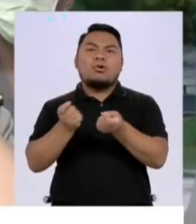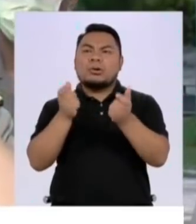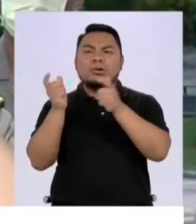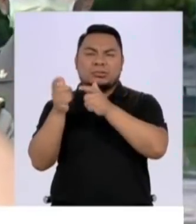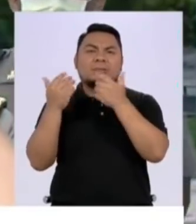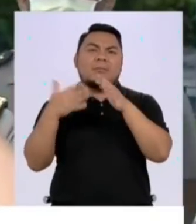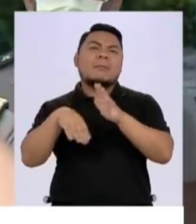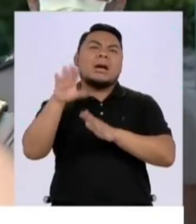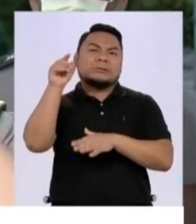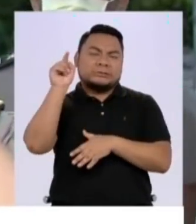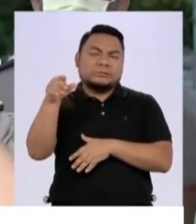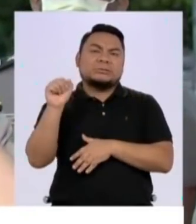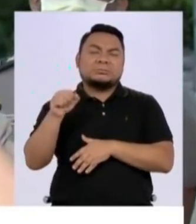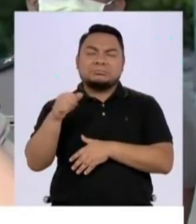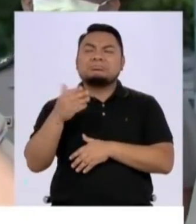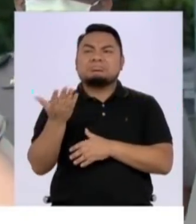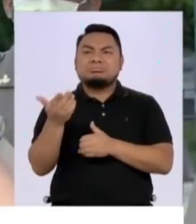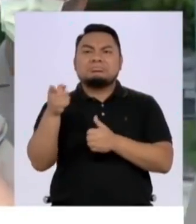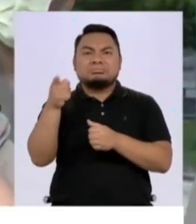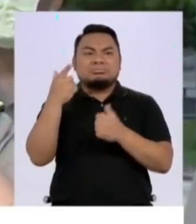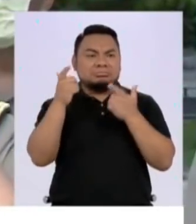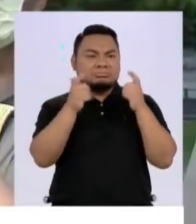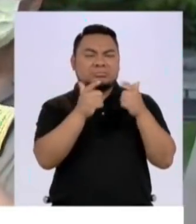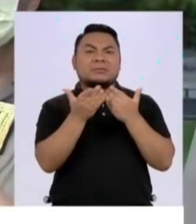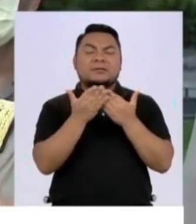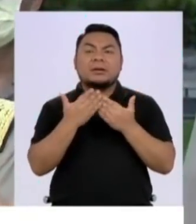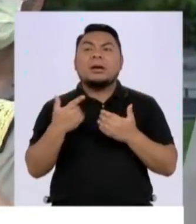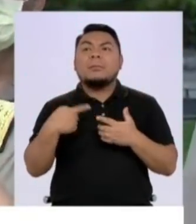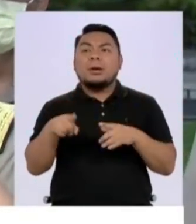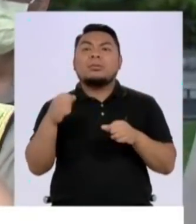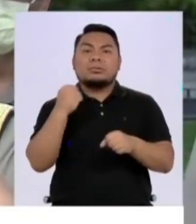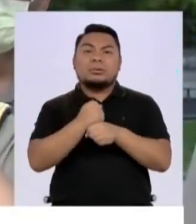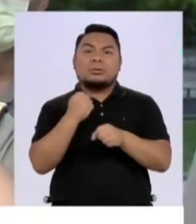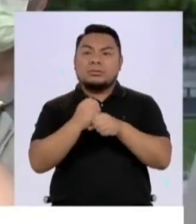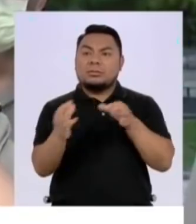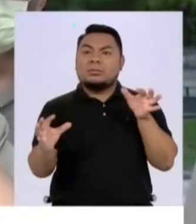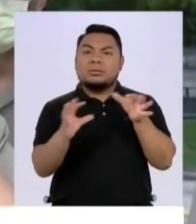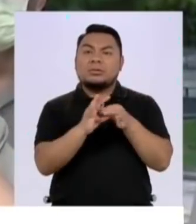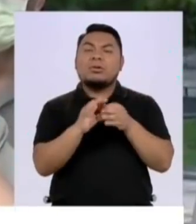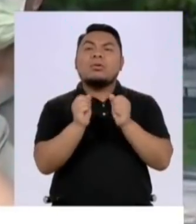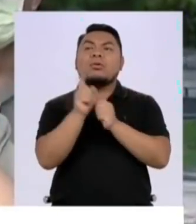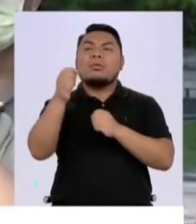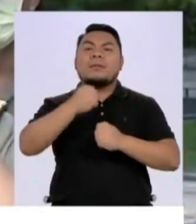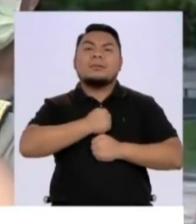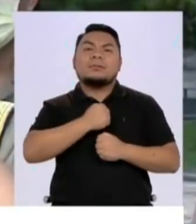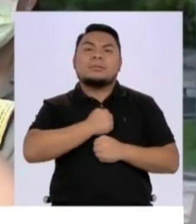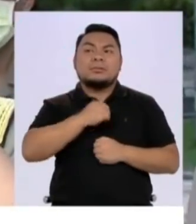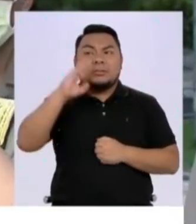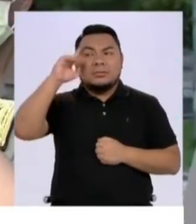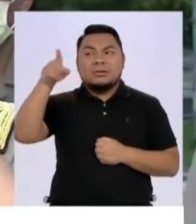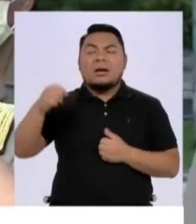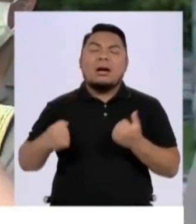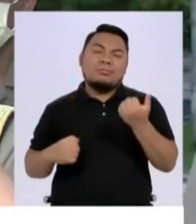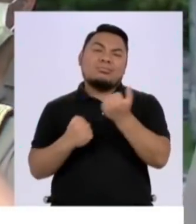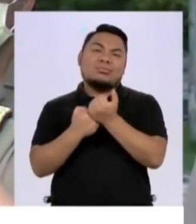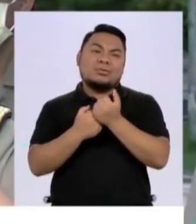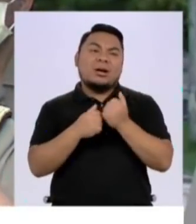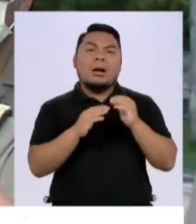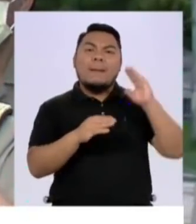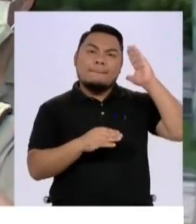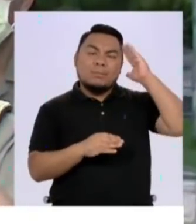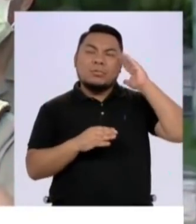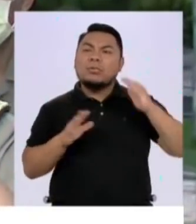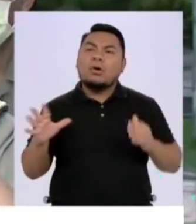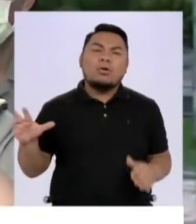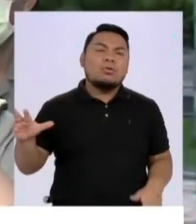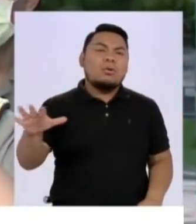una sinergia, hay un trabajo conjunto con nuestras Fuerzas Armadas, quienes nos han ayudado a cubrir todo el